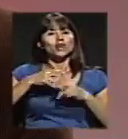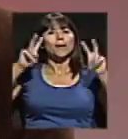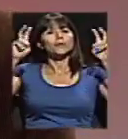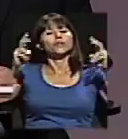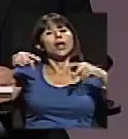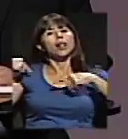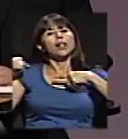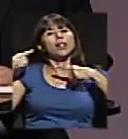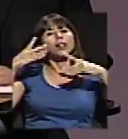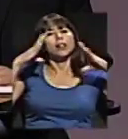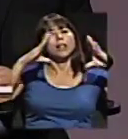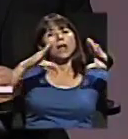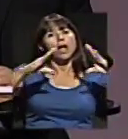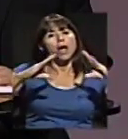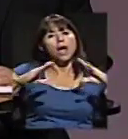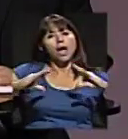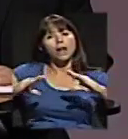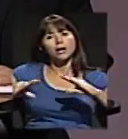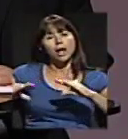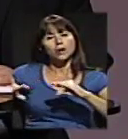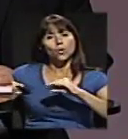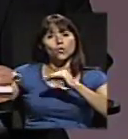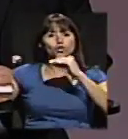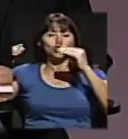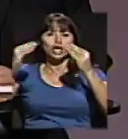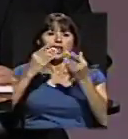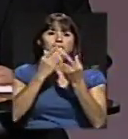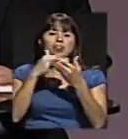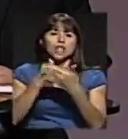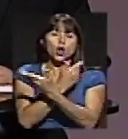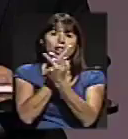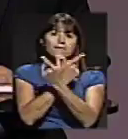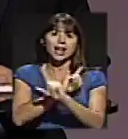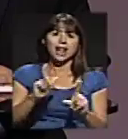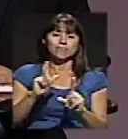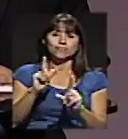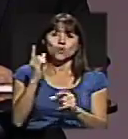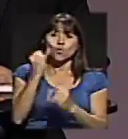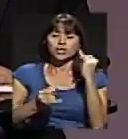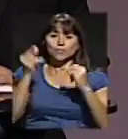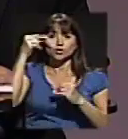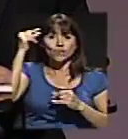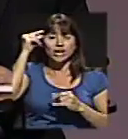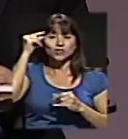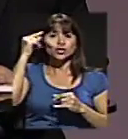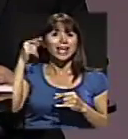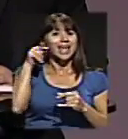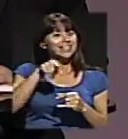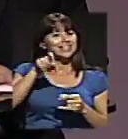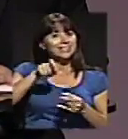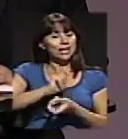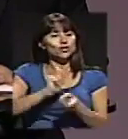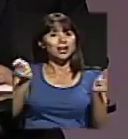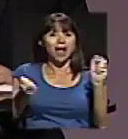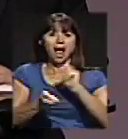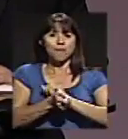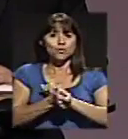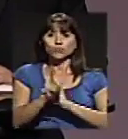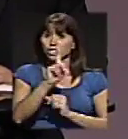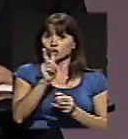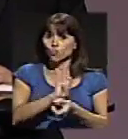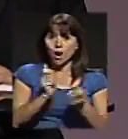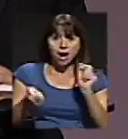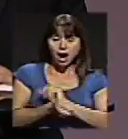a la que nos han sometido los últimos gobiernos. Ese cambio es urgente porque si no Costa Rica se va a seguir deteriorando, va a seguir creciendo